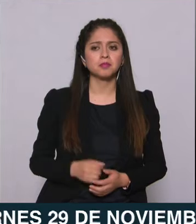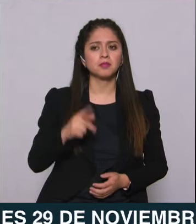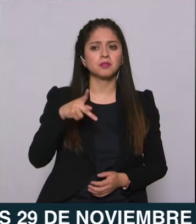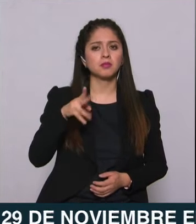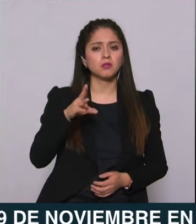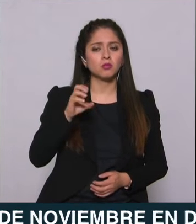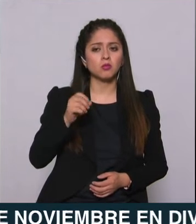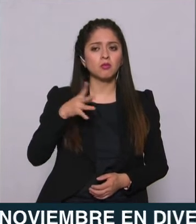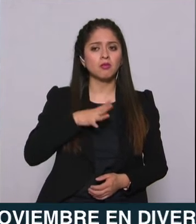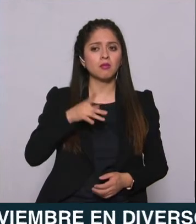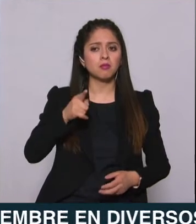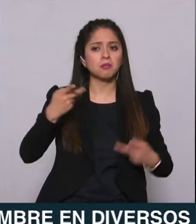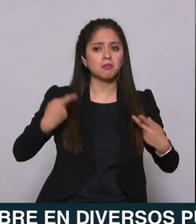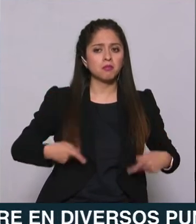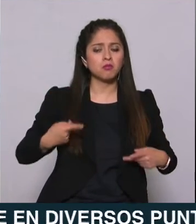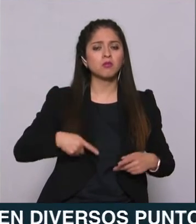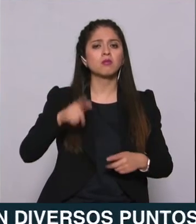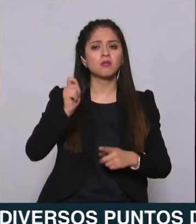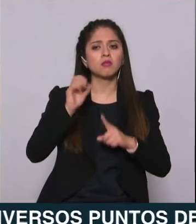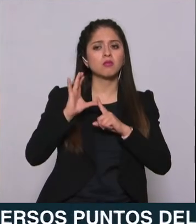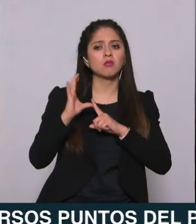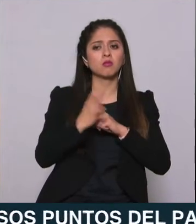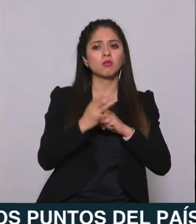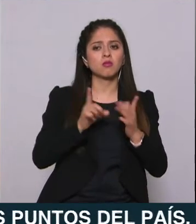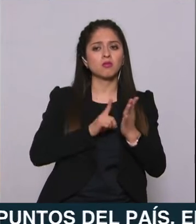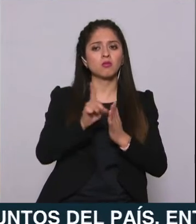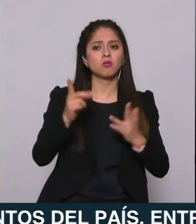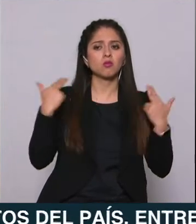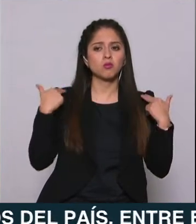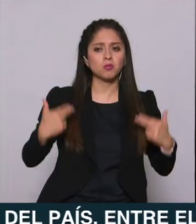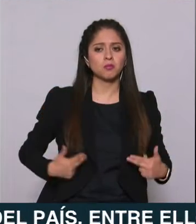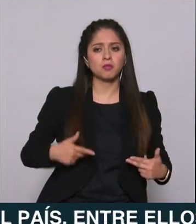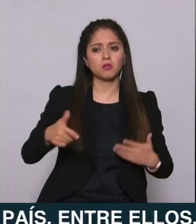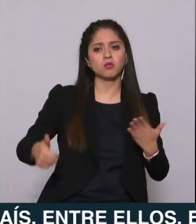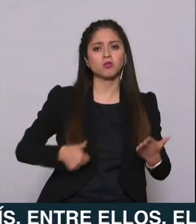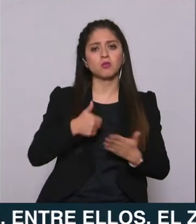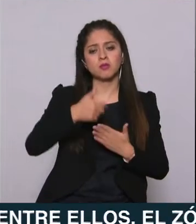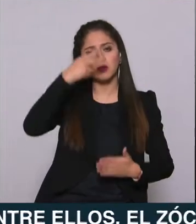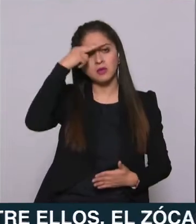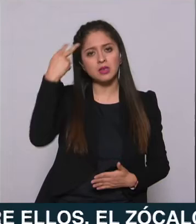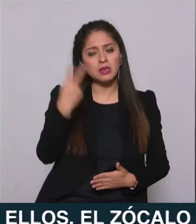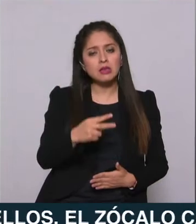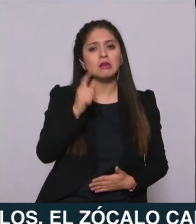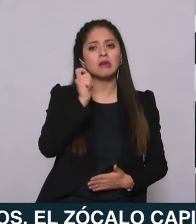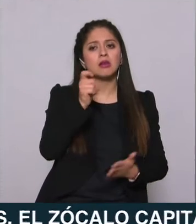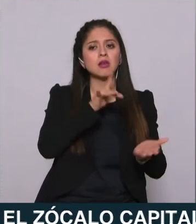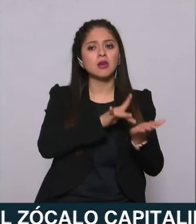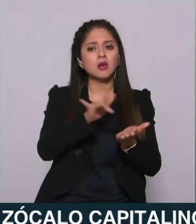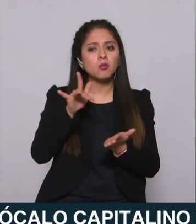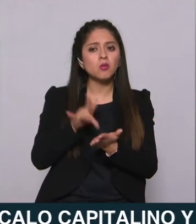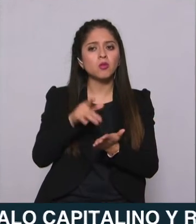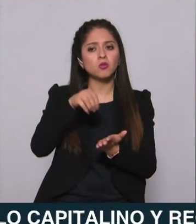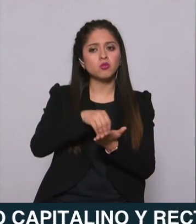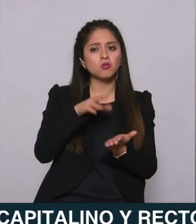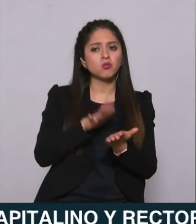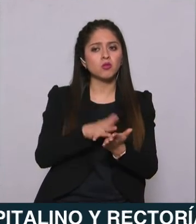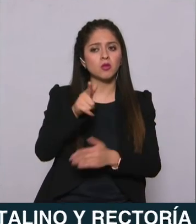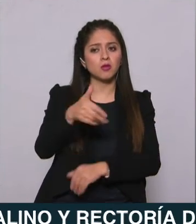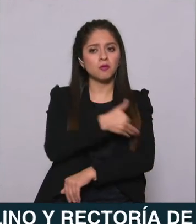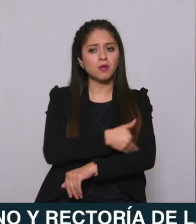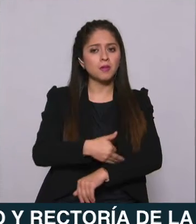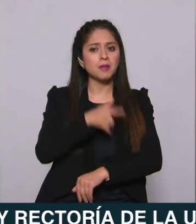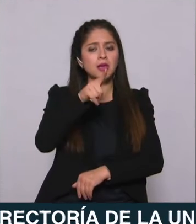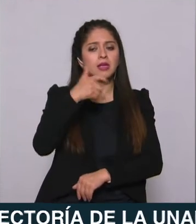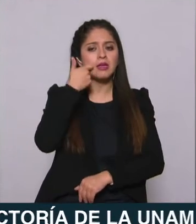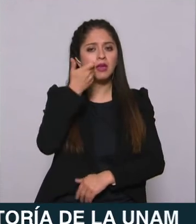con personal capacitado de la Comisión de Derechos Humanos de la Ciudad de México, quienes ofrecen apoyo para el registro de familiares que deseen